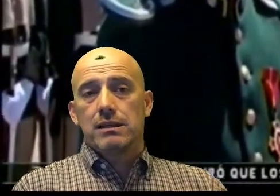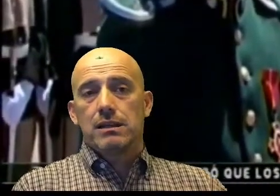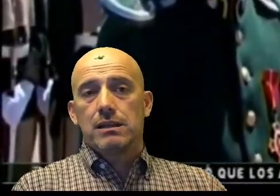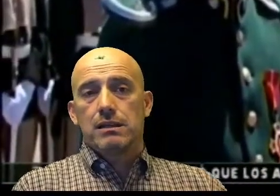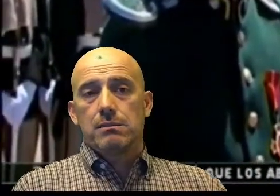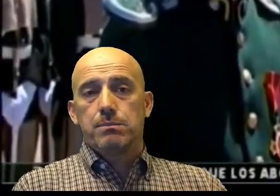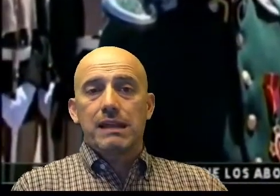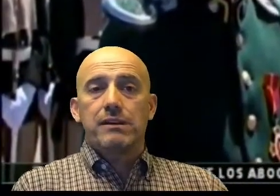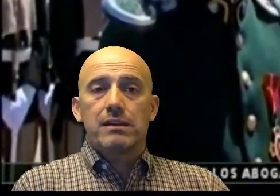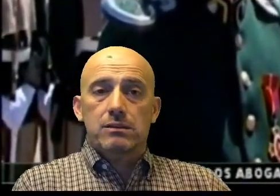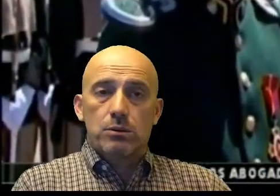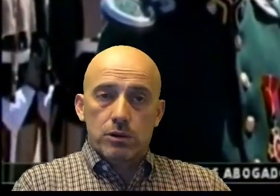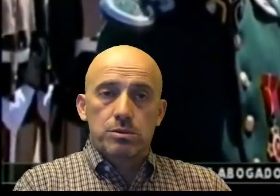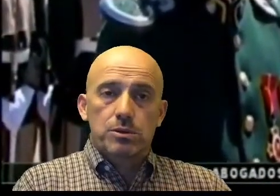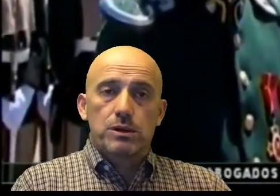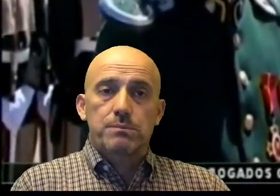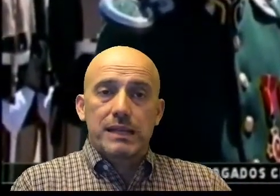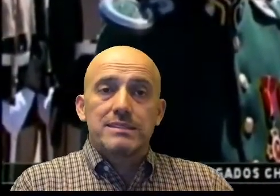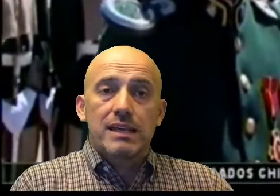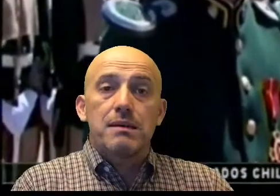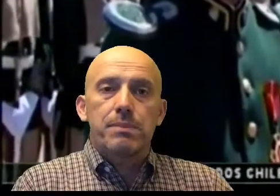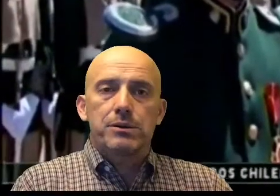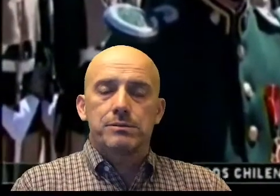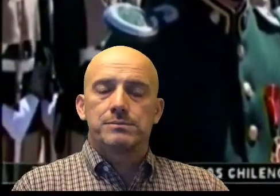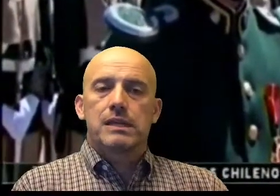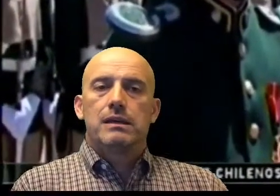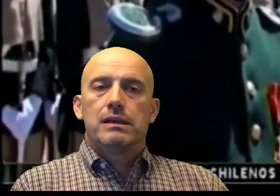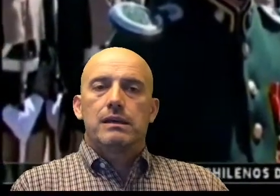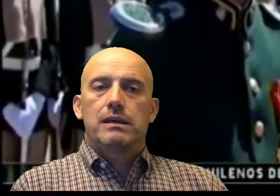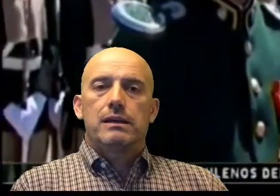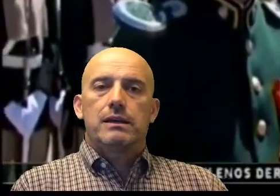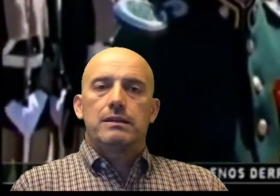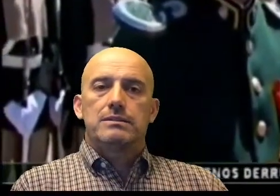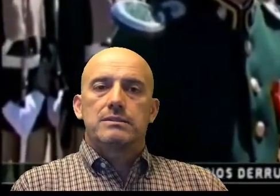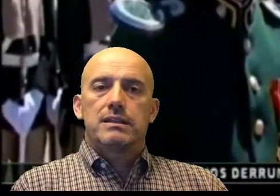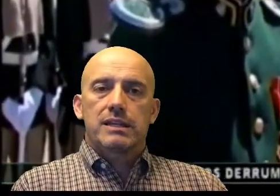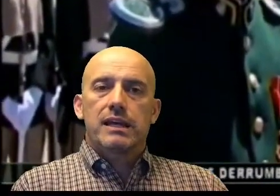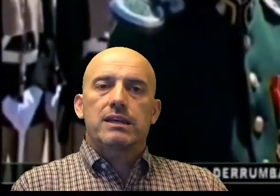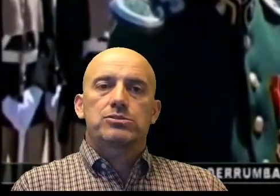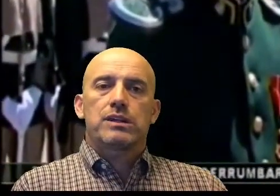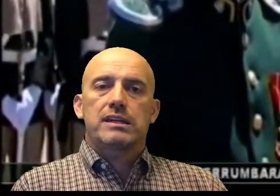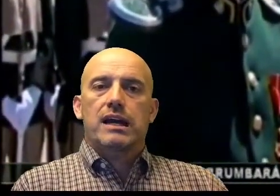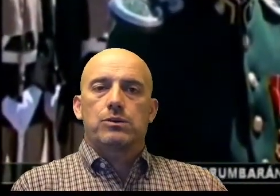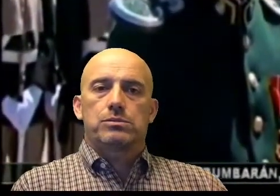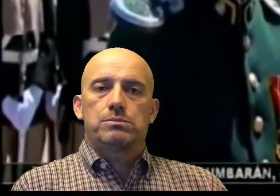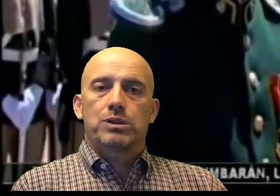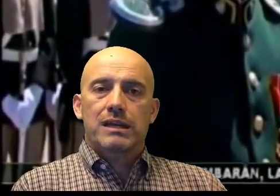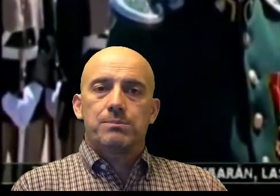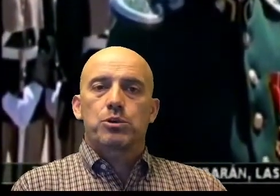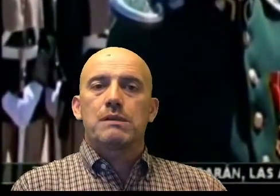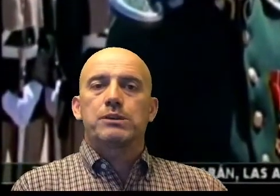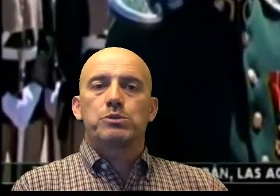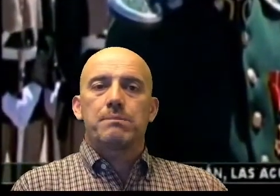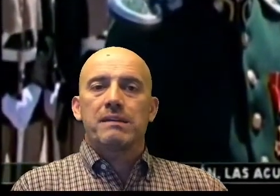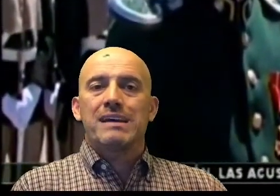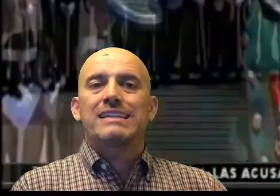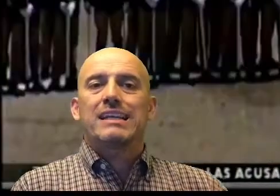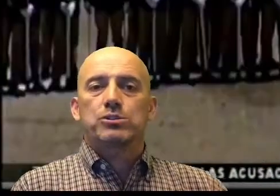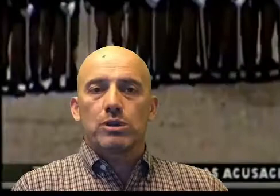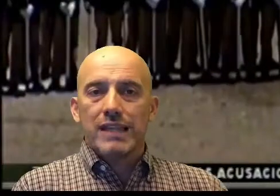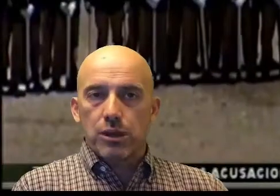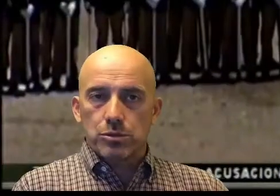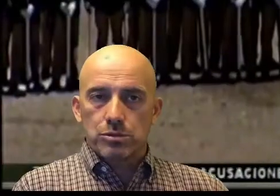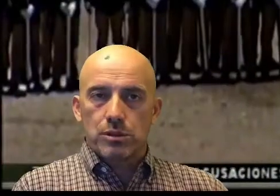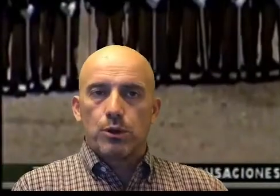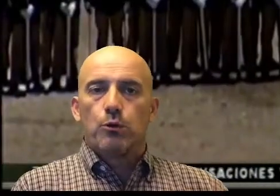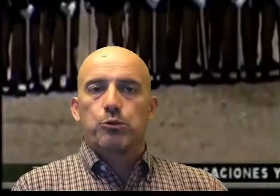balas previas como experiencia de disparo se enteran que son atacados porque porque una patrulla previa